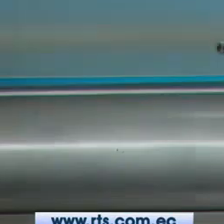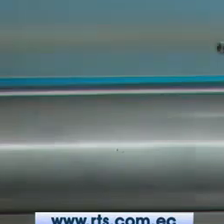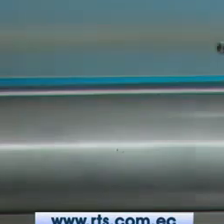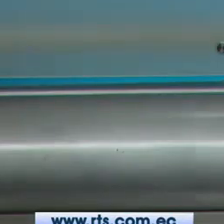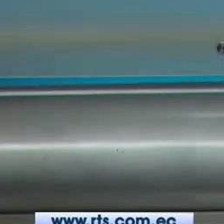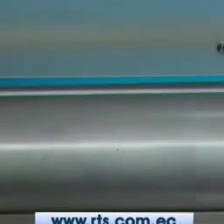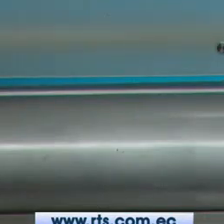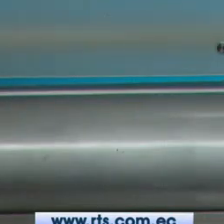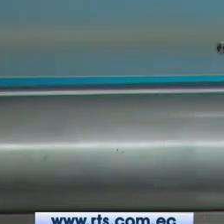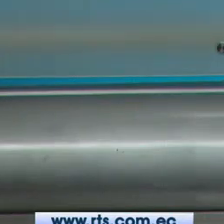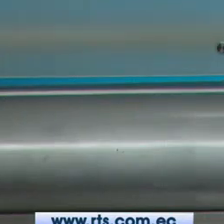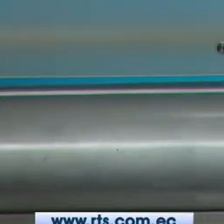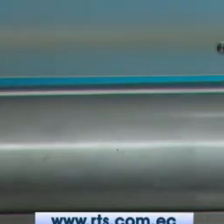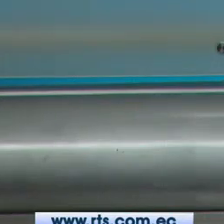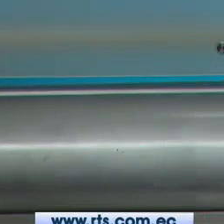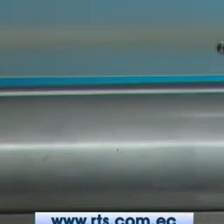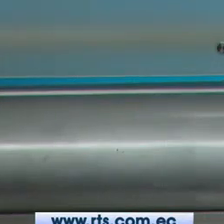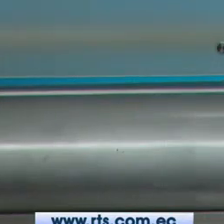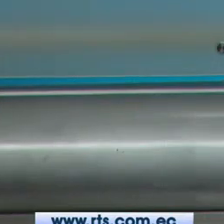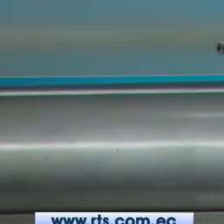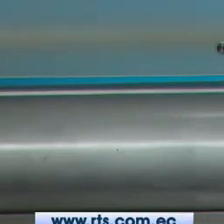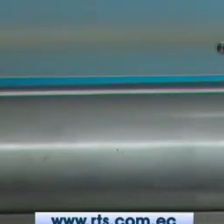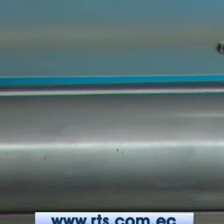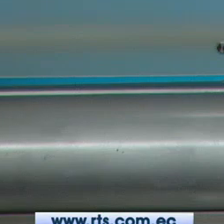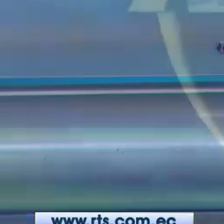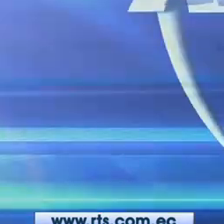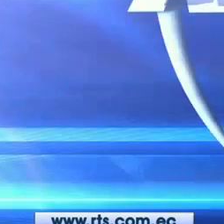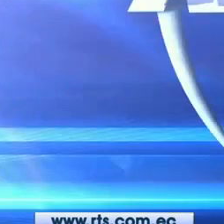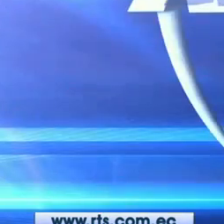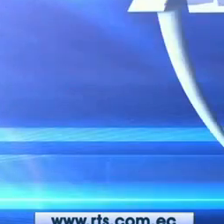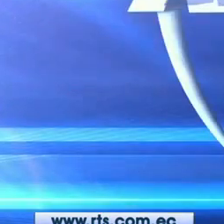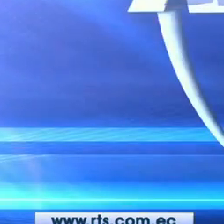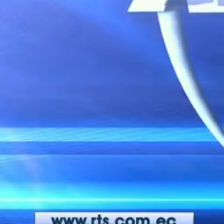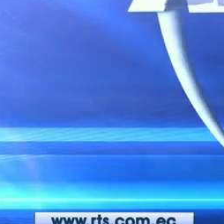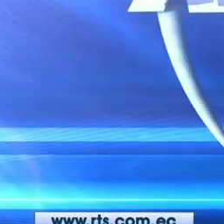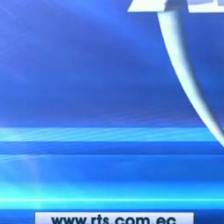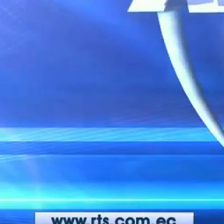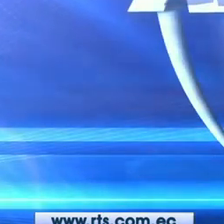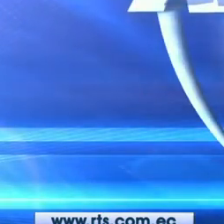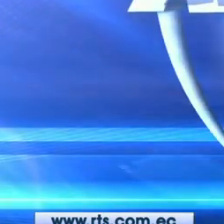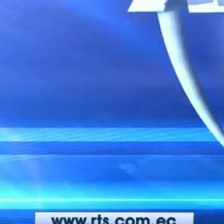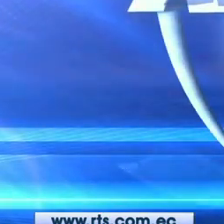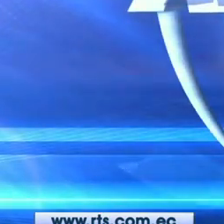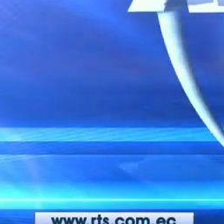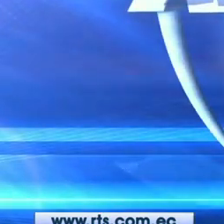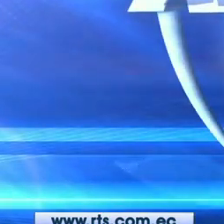Amigos, así nos despedimos. Enseguida, Copa. Buenas noches.